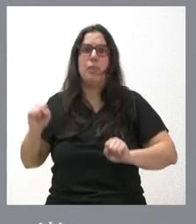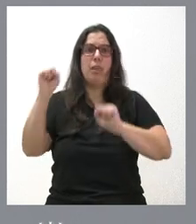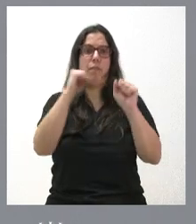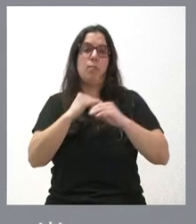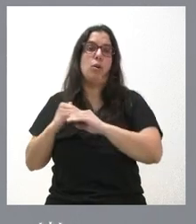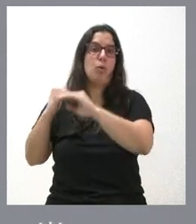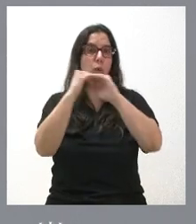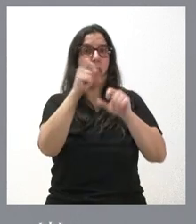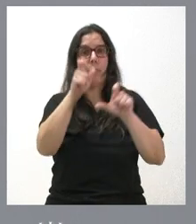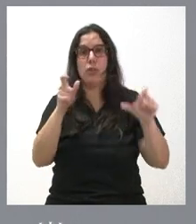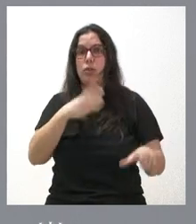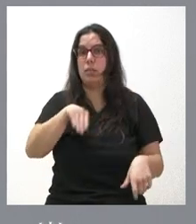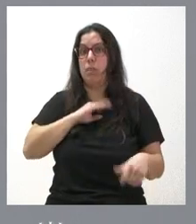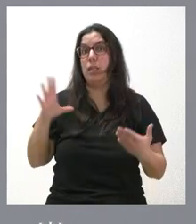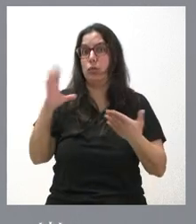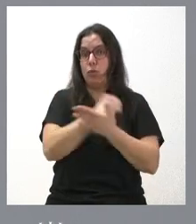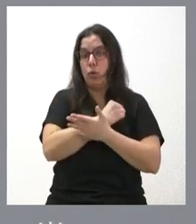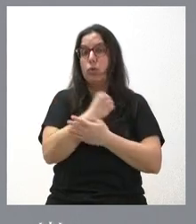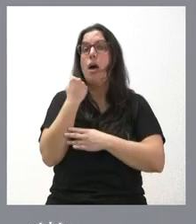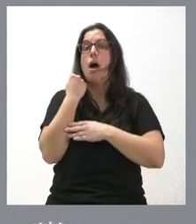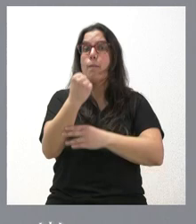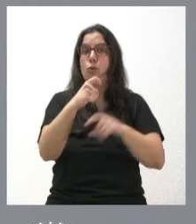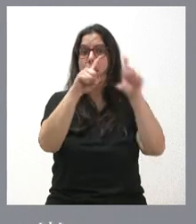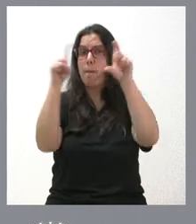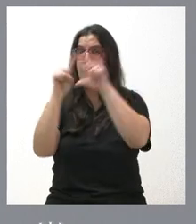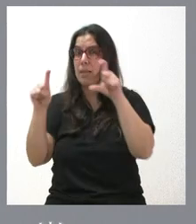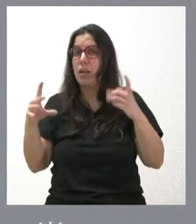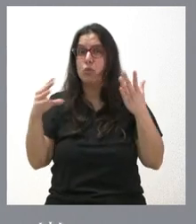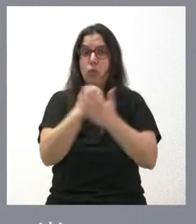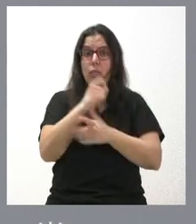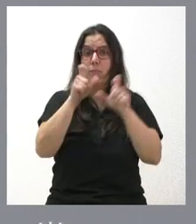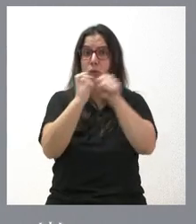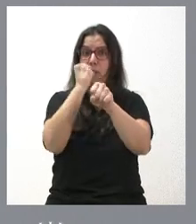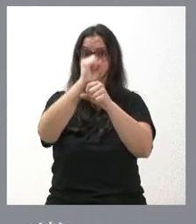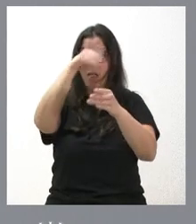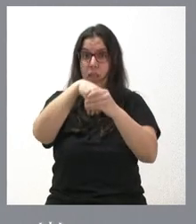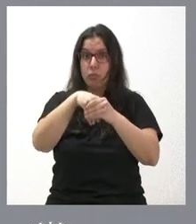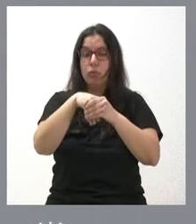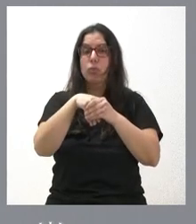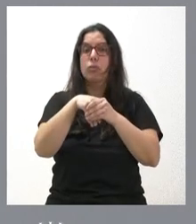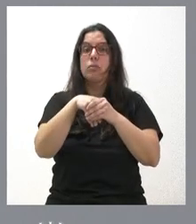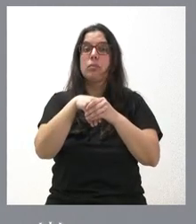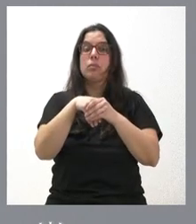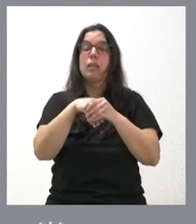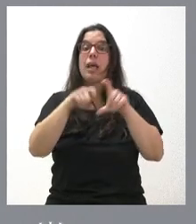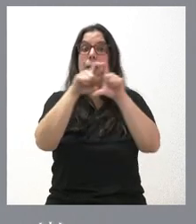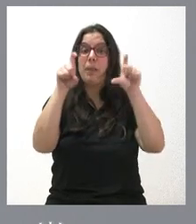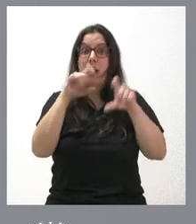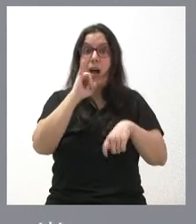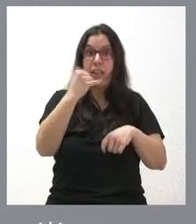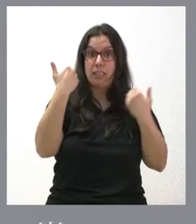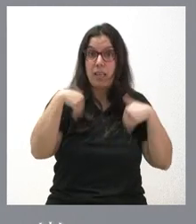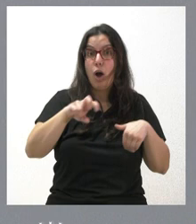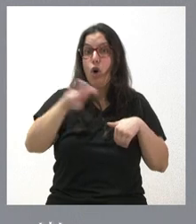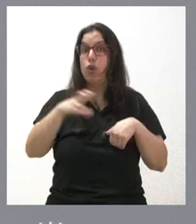todos los españoles apoyará a sus empresas y a sus trabajadores las que están las que quieran venir y